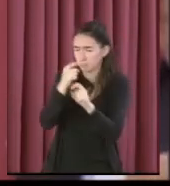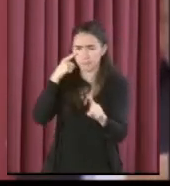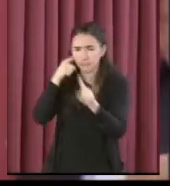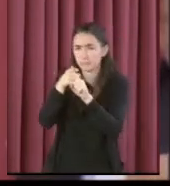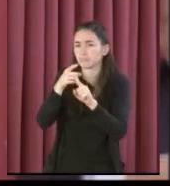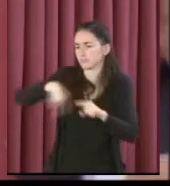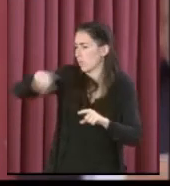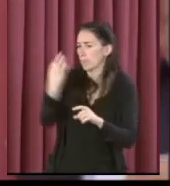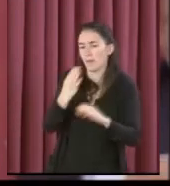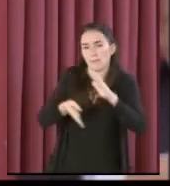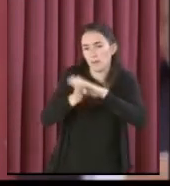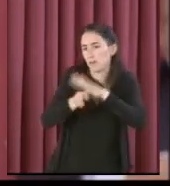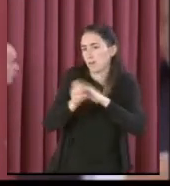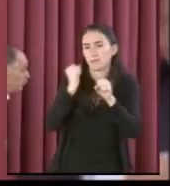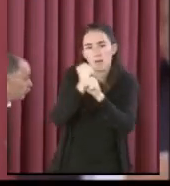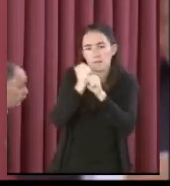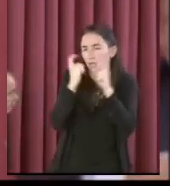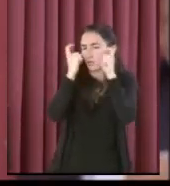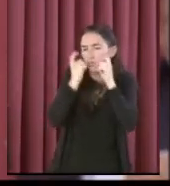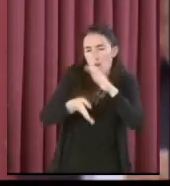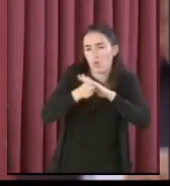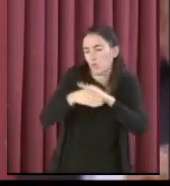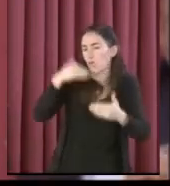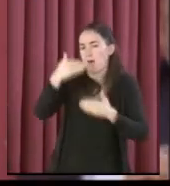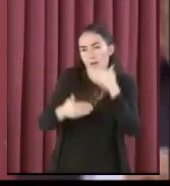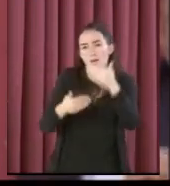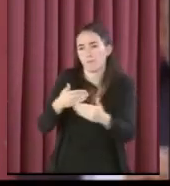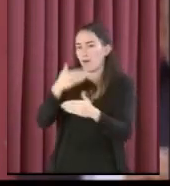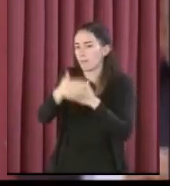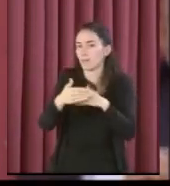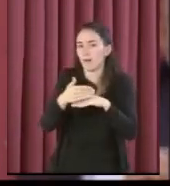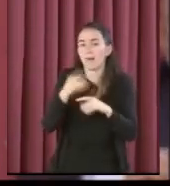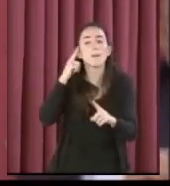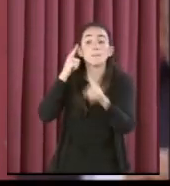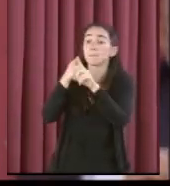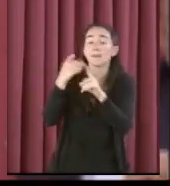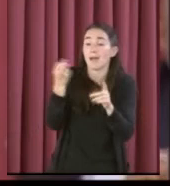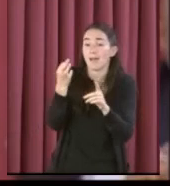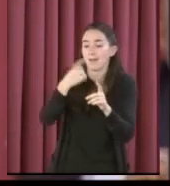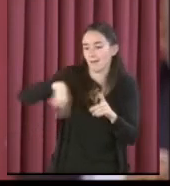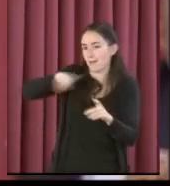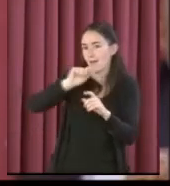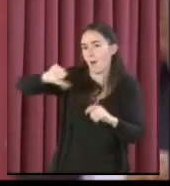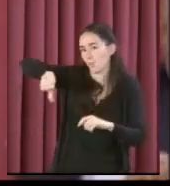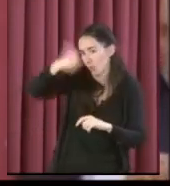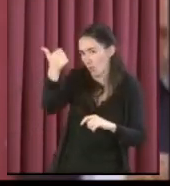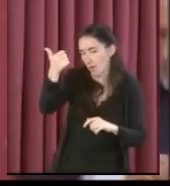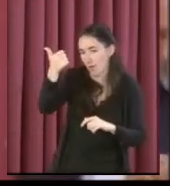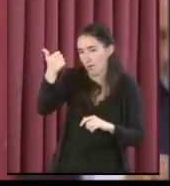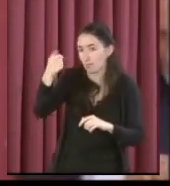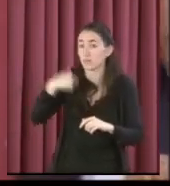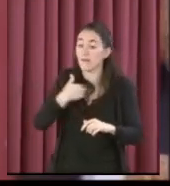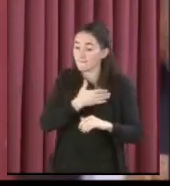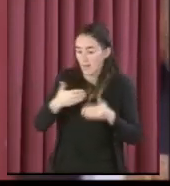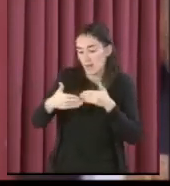en el que hemos de seguir avanzando todos los grupos municipales para conseguir un objetivo y aprobarlos el primer